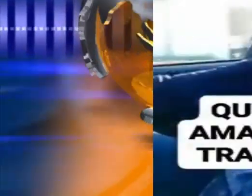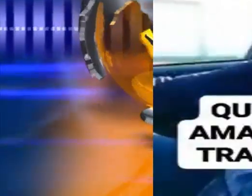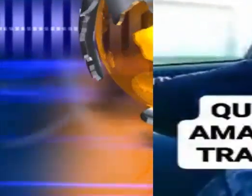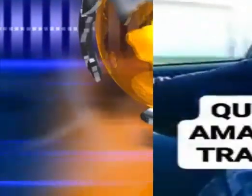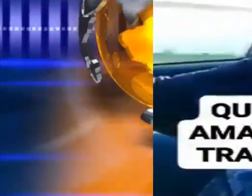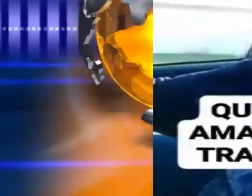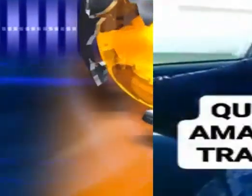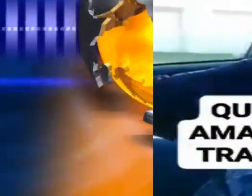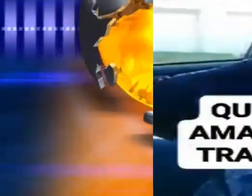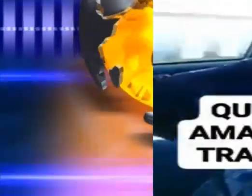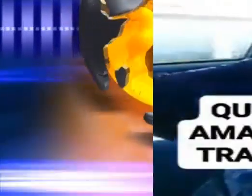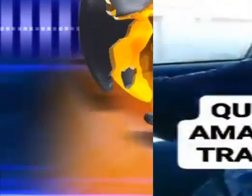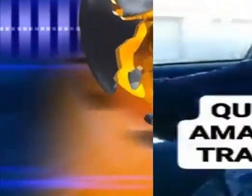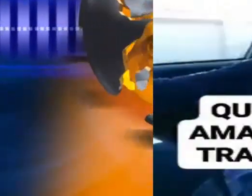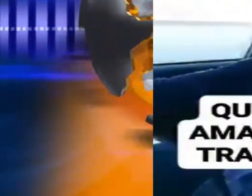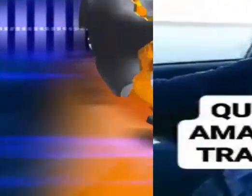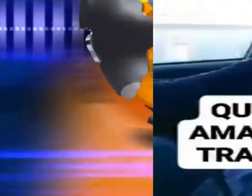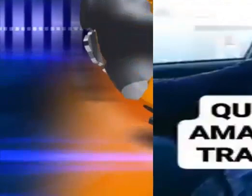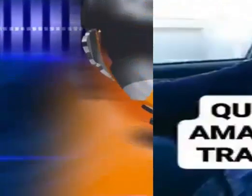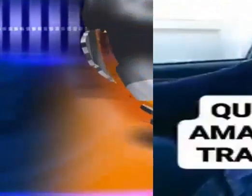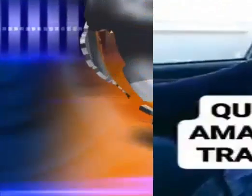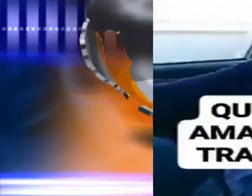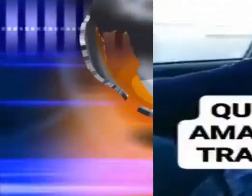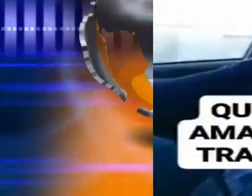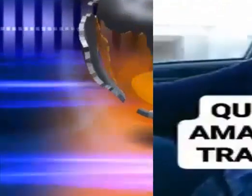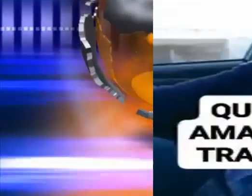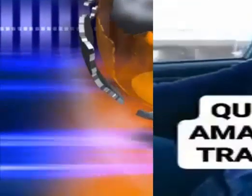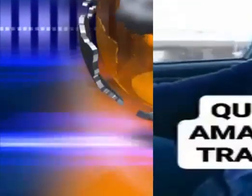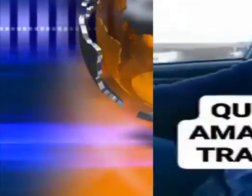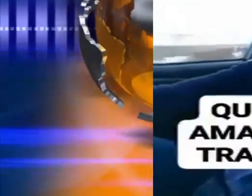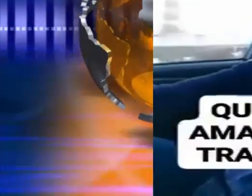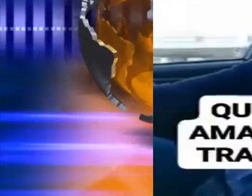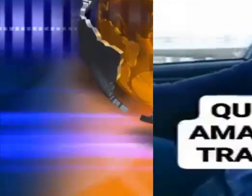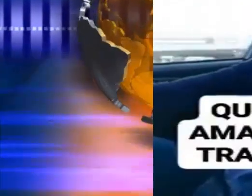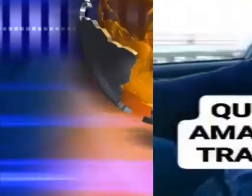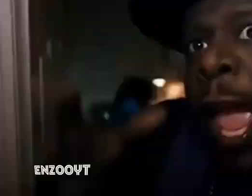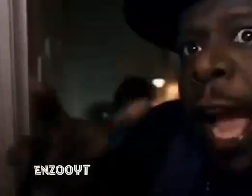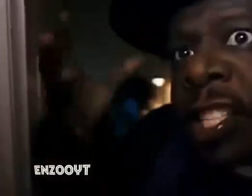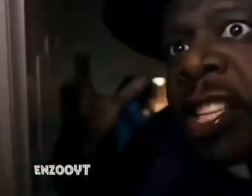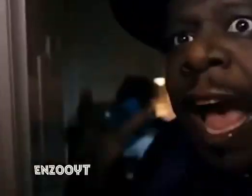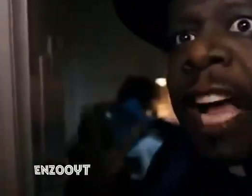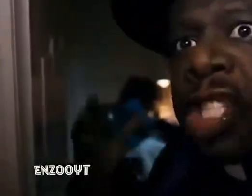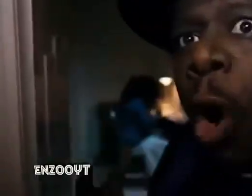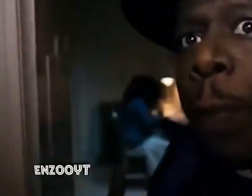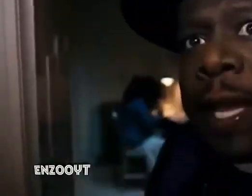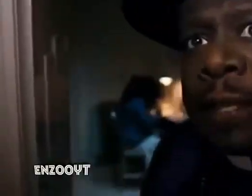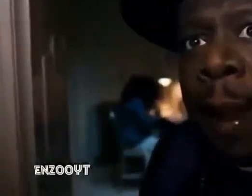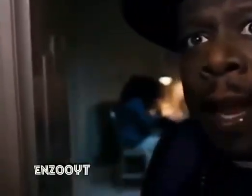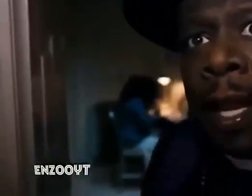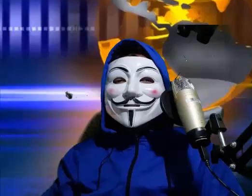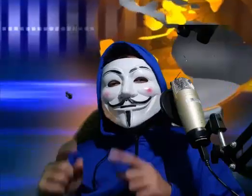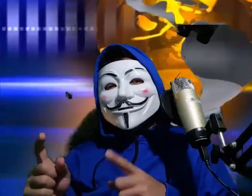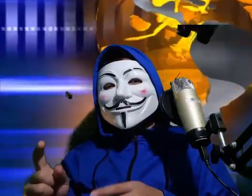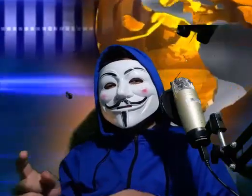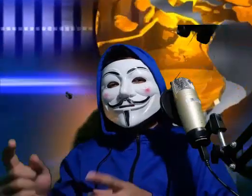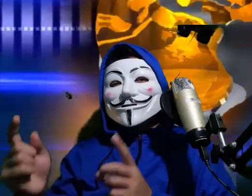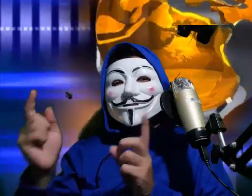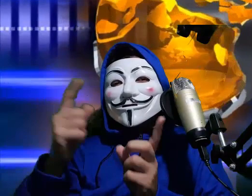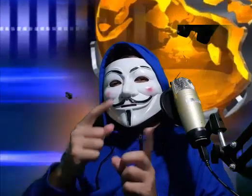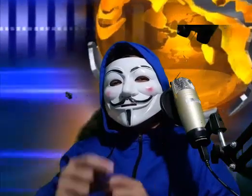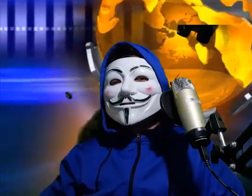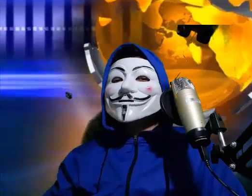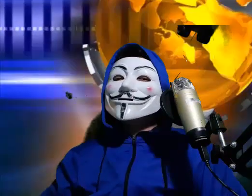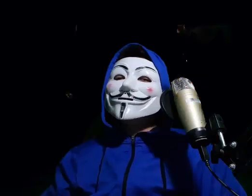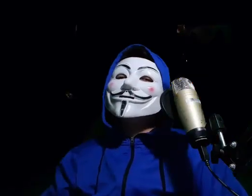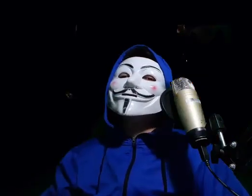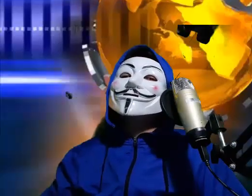teléfono y su nombre para que nos podamos contactar con usted. ¡Esta perra está loca! Díganme, ¿será